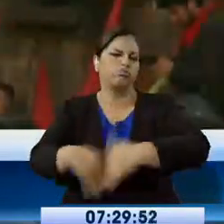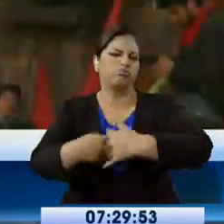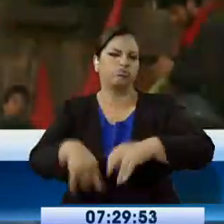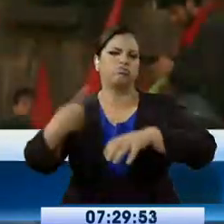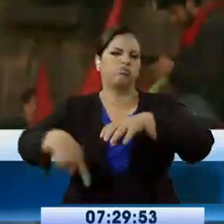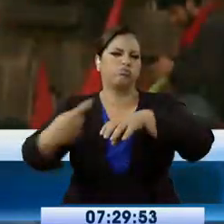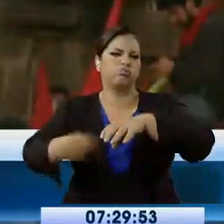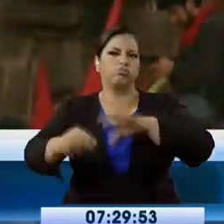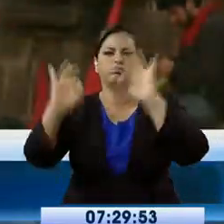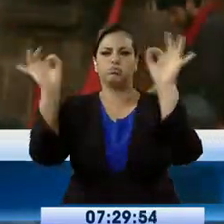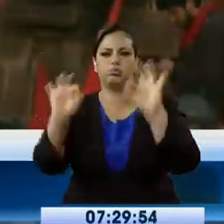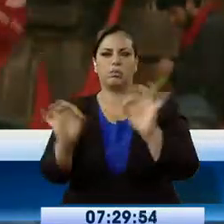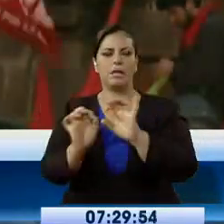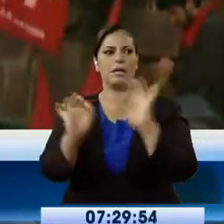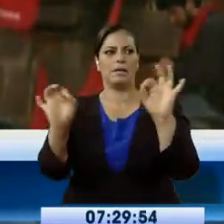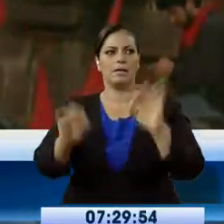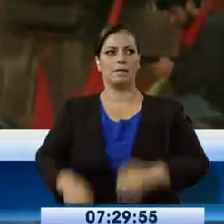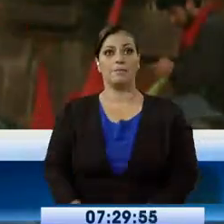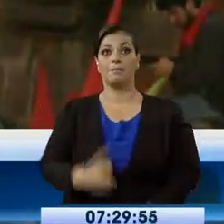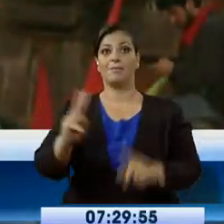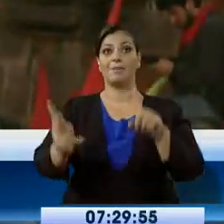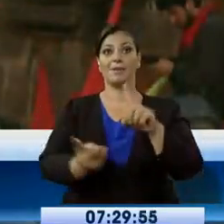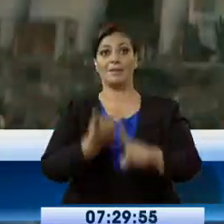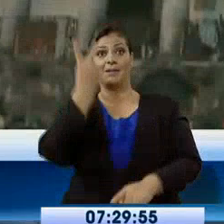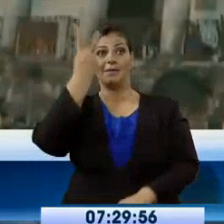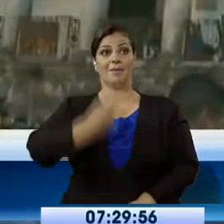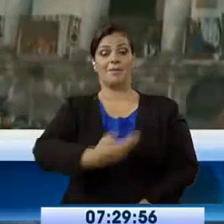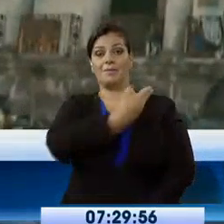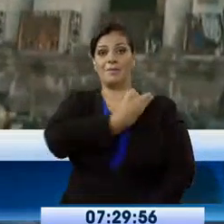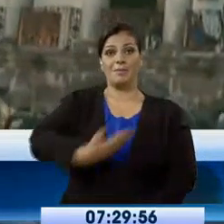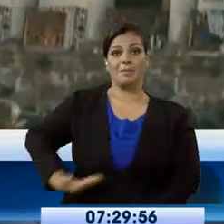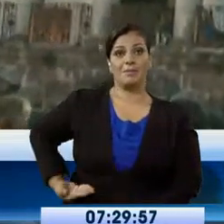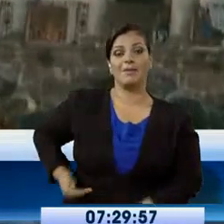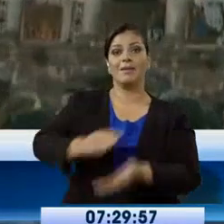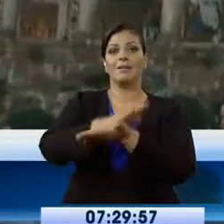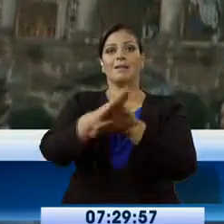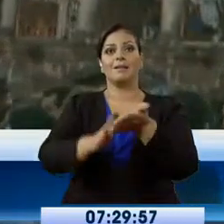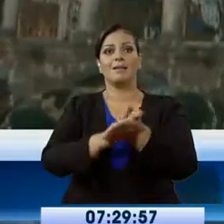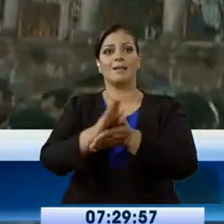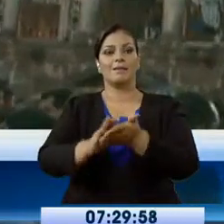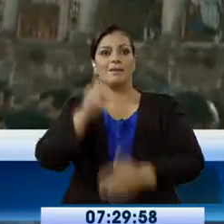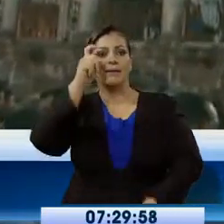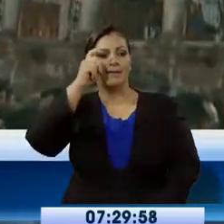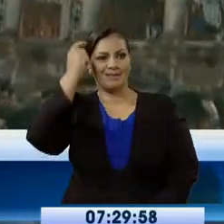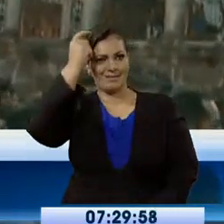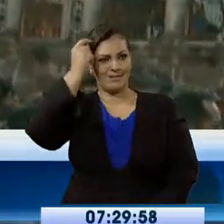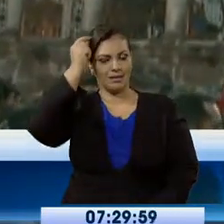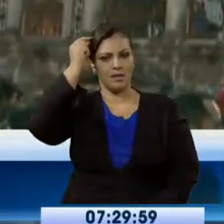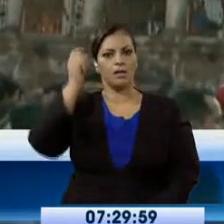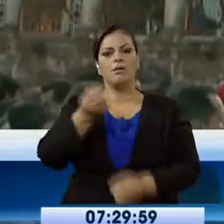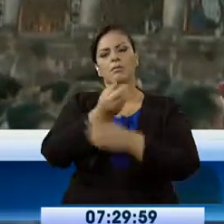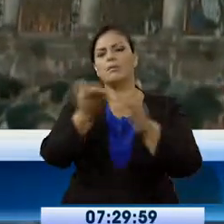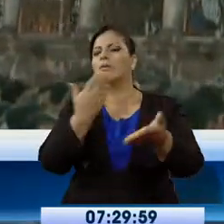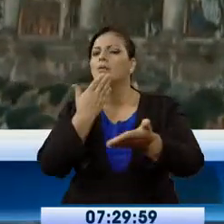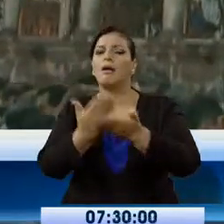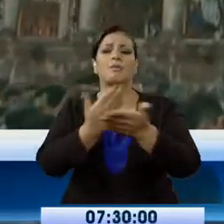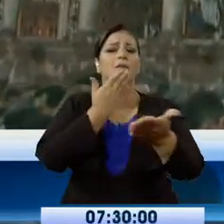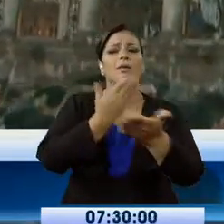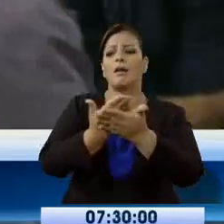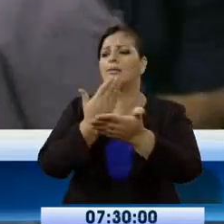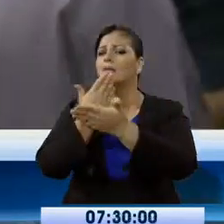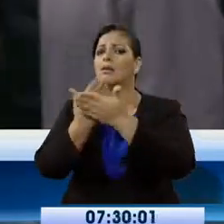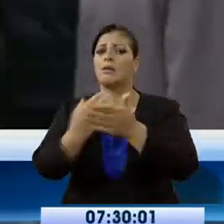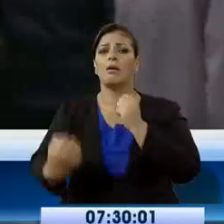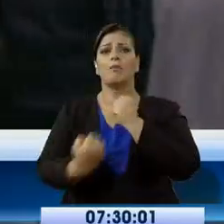dirigió a los simpatizantes y agradeció por defender estos 10 años de gobierno. Una concentración pacífica que no registró